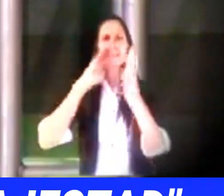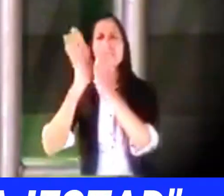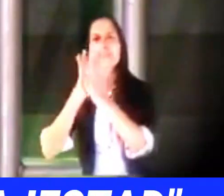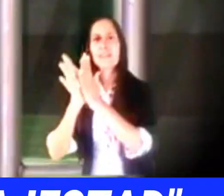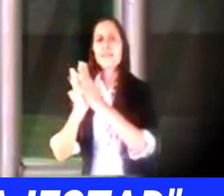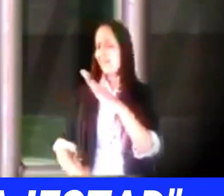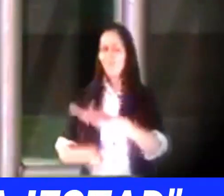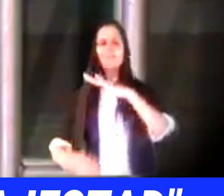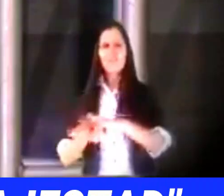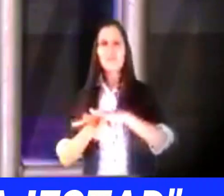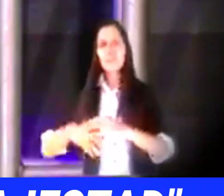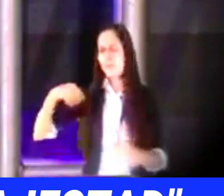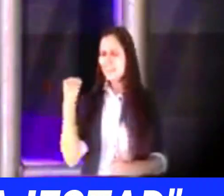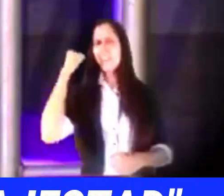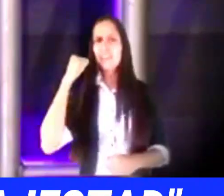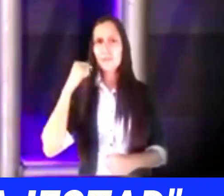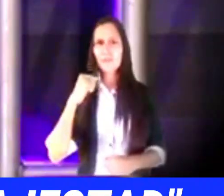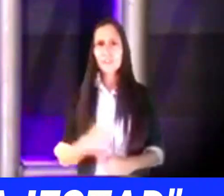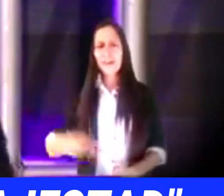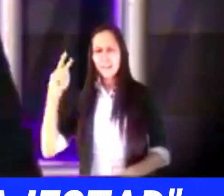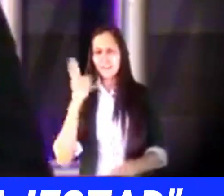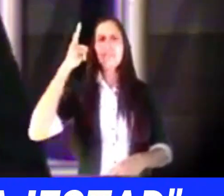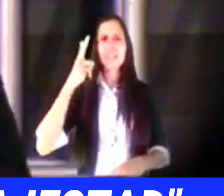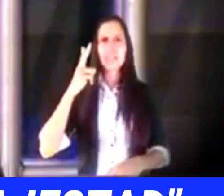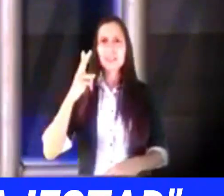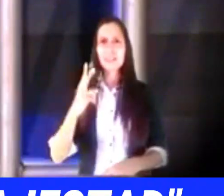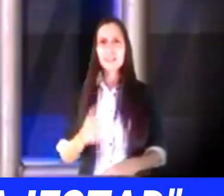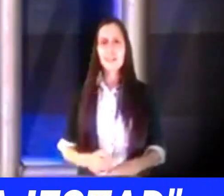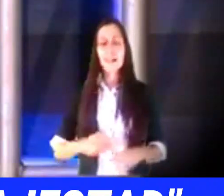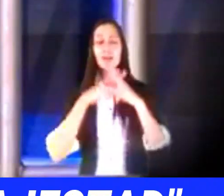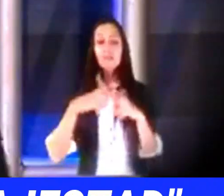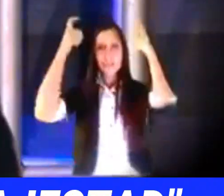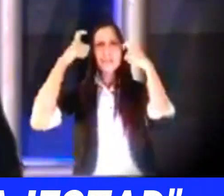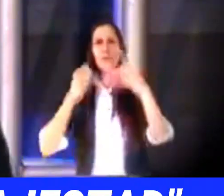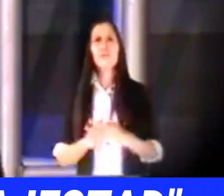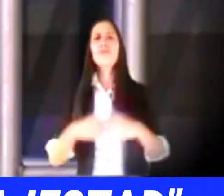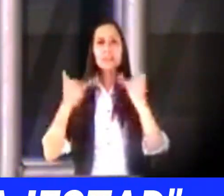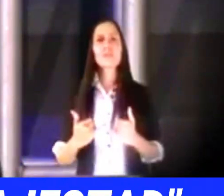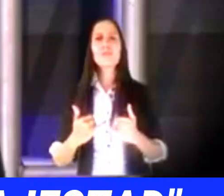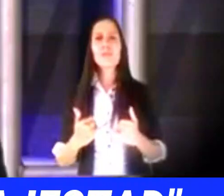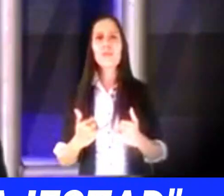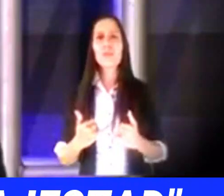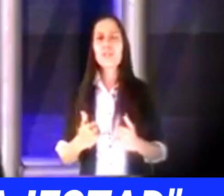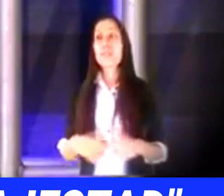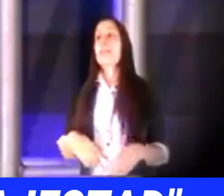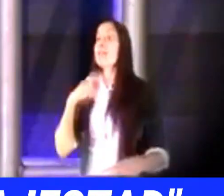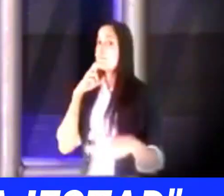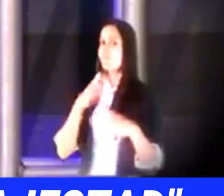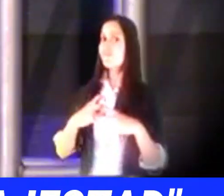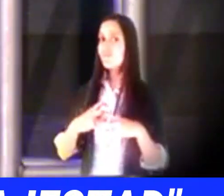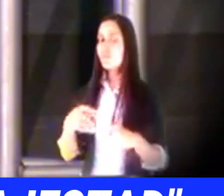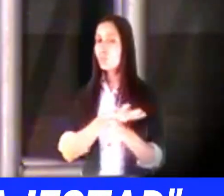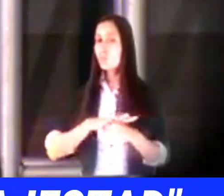tarde. Al contrario, hoy está más compleja la situación. Porque